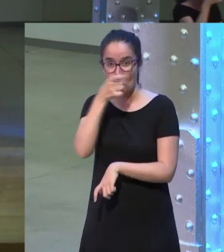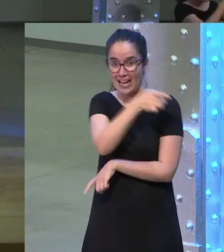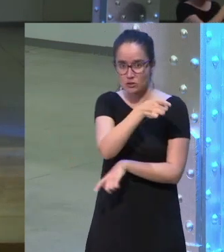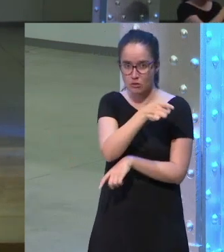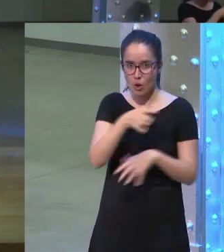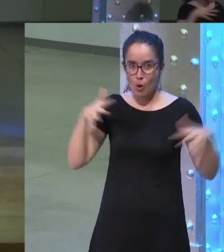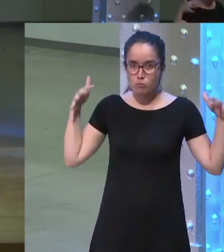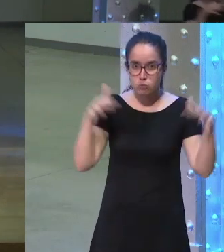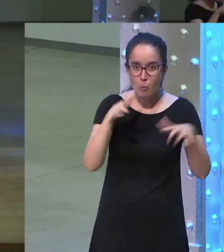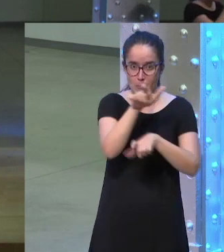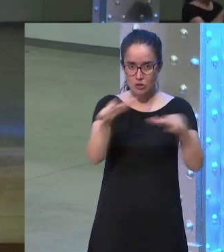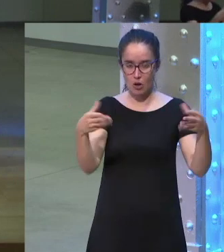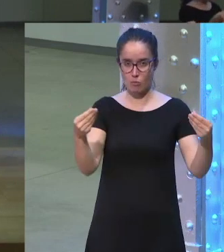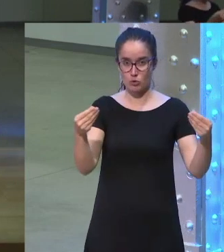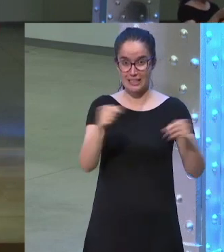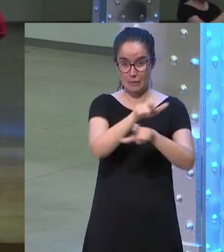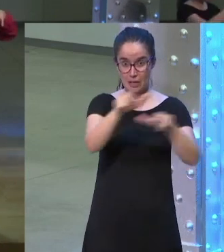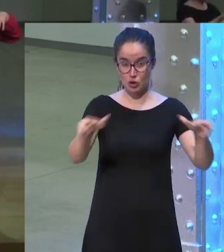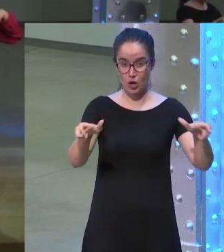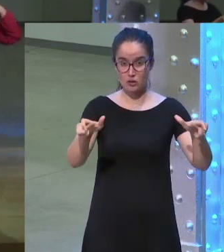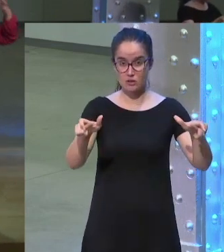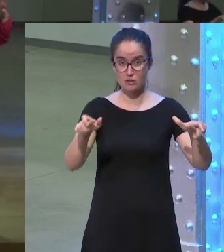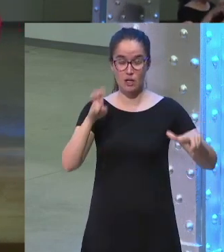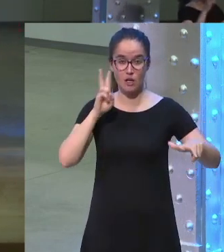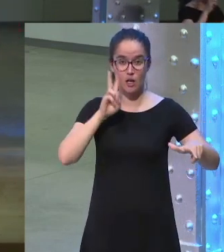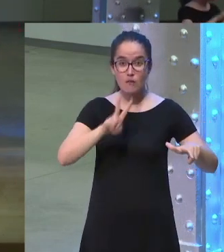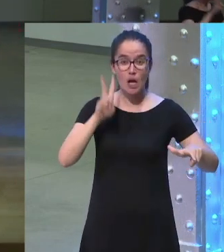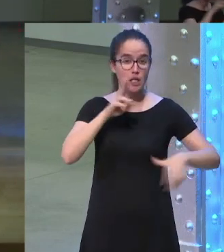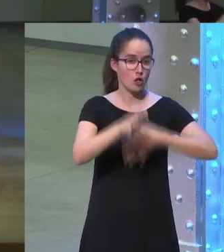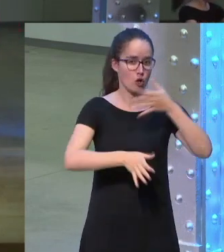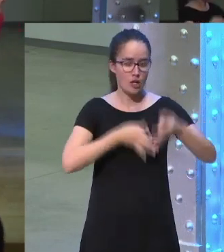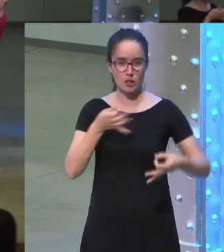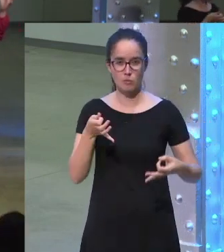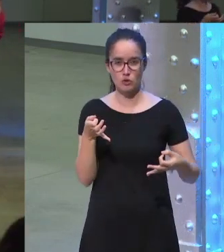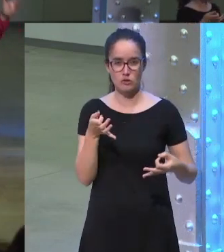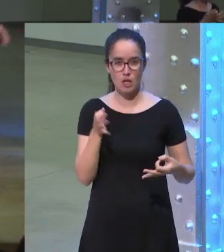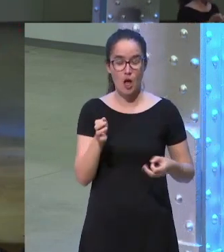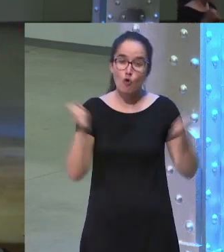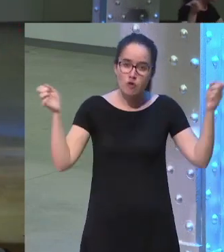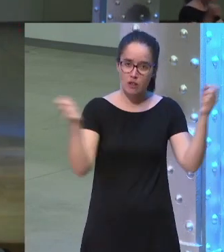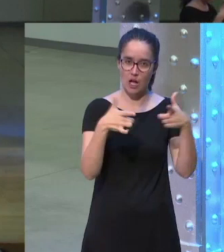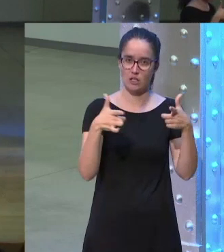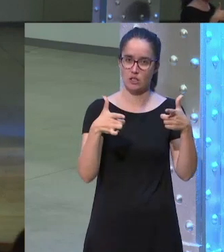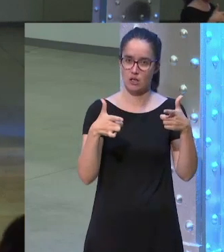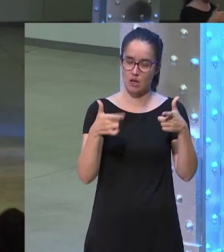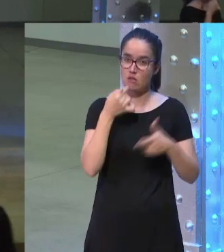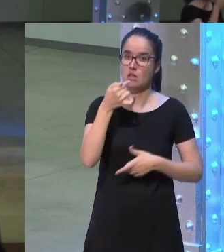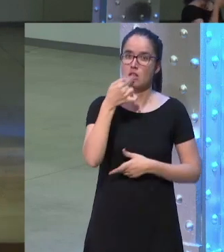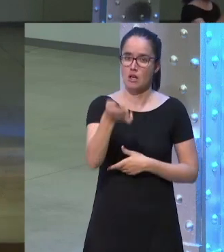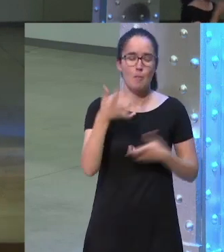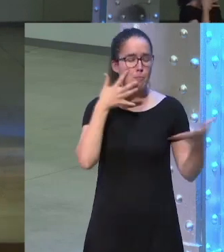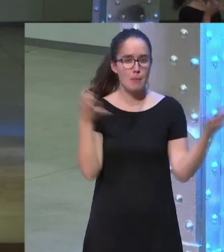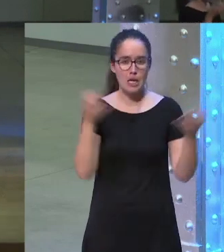la cantidad de gentes, de gente que tienen y de organismos de verdad ya oficiales que están diciendo que no